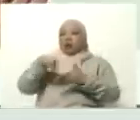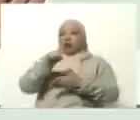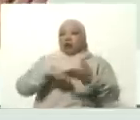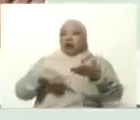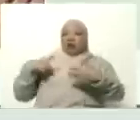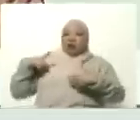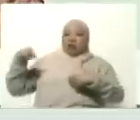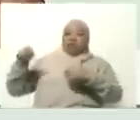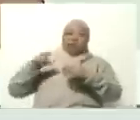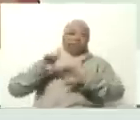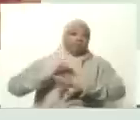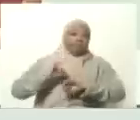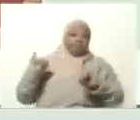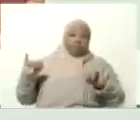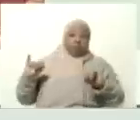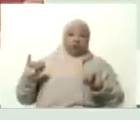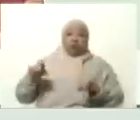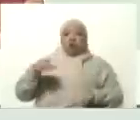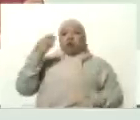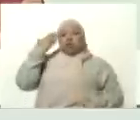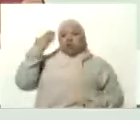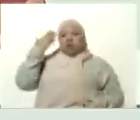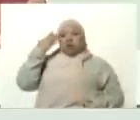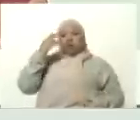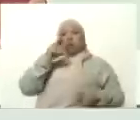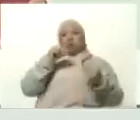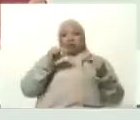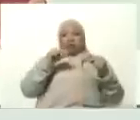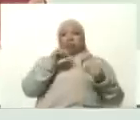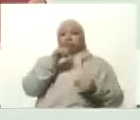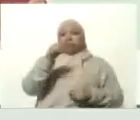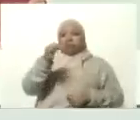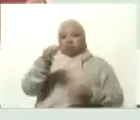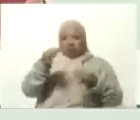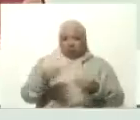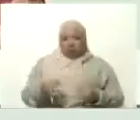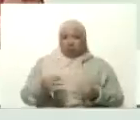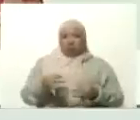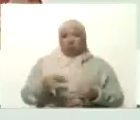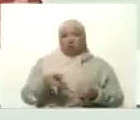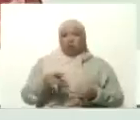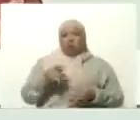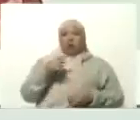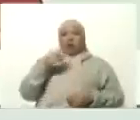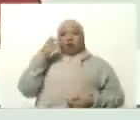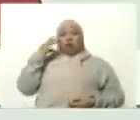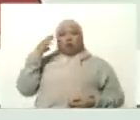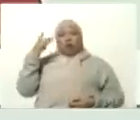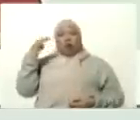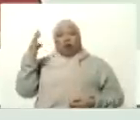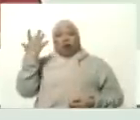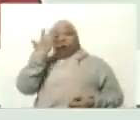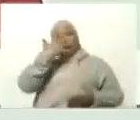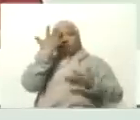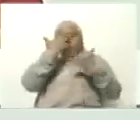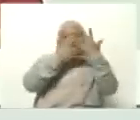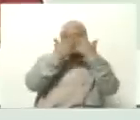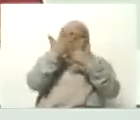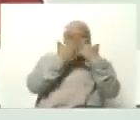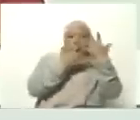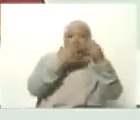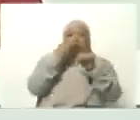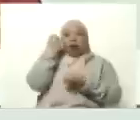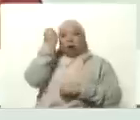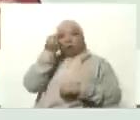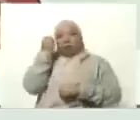fueron. Nosotros sabemos con quién estamos hablando. No vamos con ilusiones a